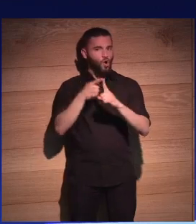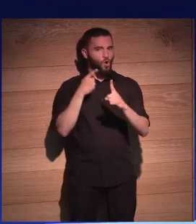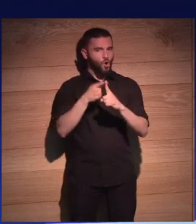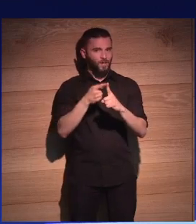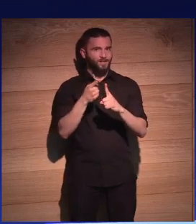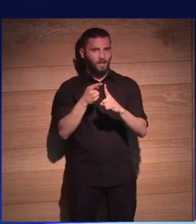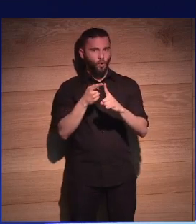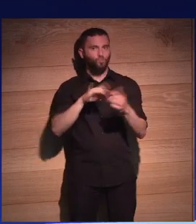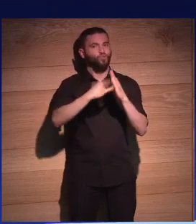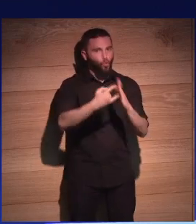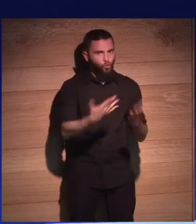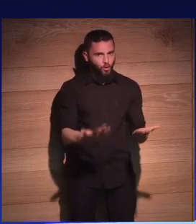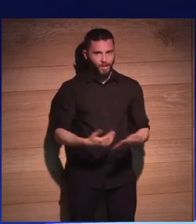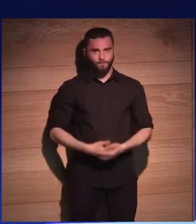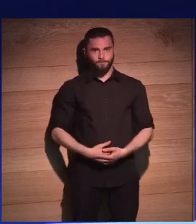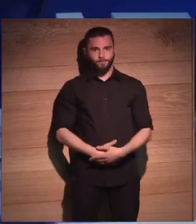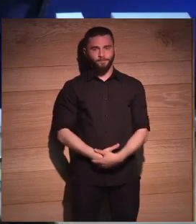órdagos, por así llamarlos, ¿no?